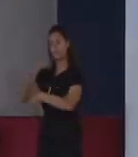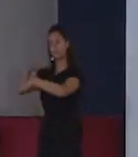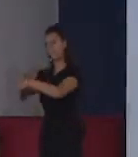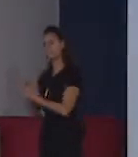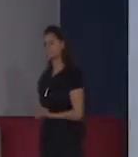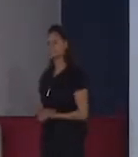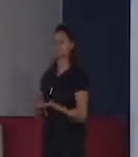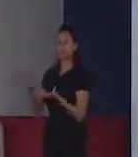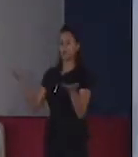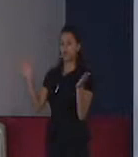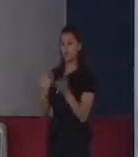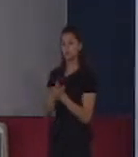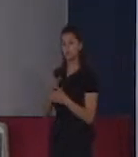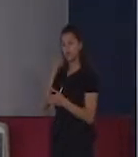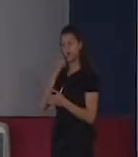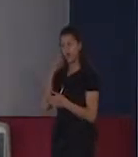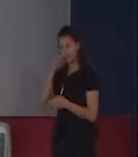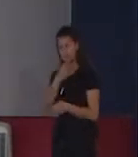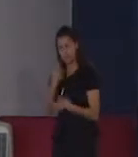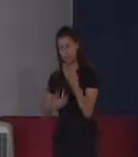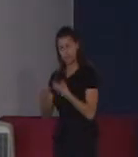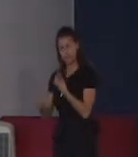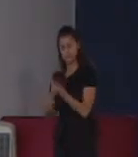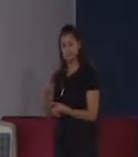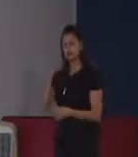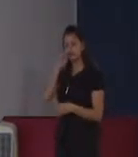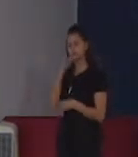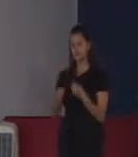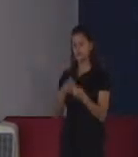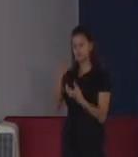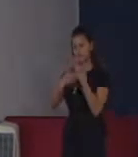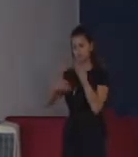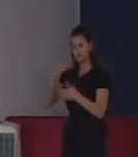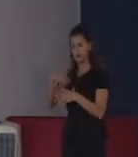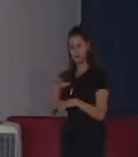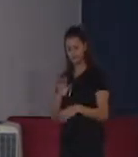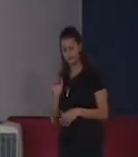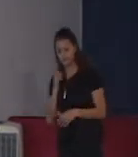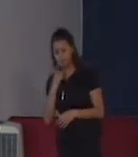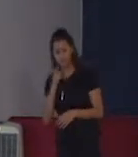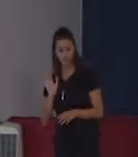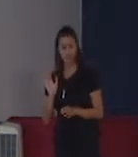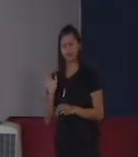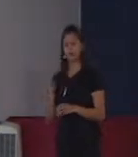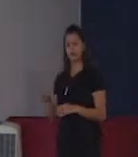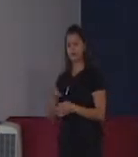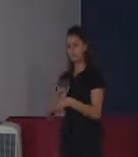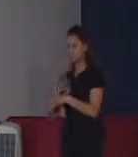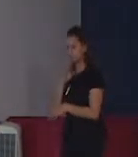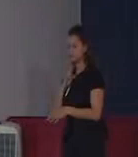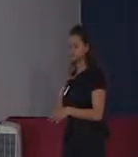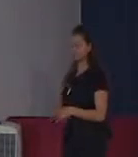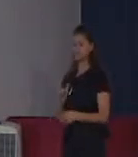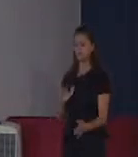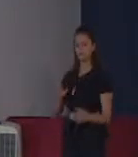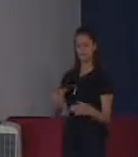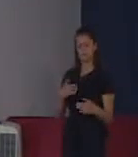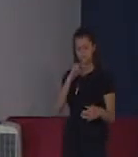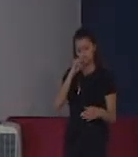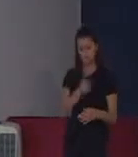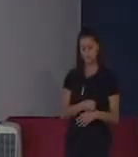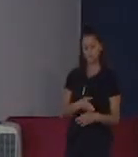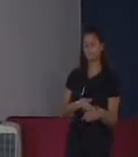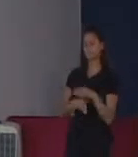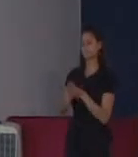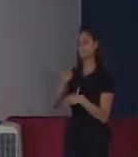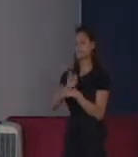no hacen las mismas evaluaciones que le hacen a un niño, que llega el niño y le hacen la evaluación y consideran es de acuerdo a lo que vio, y después el niño institucionalmente se da